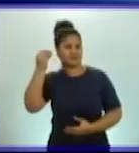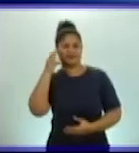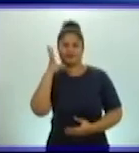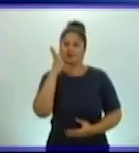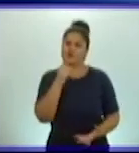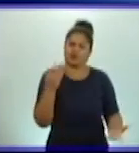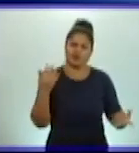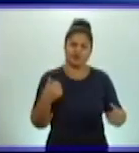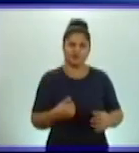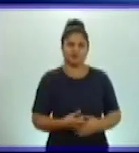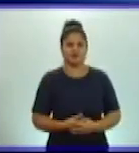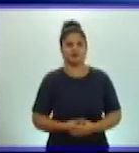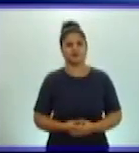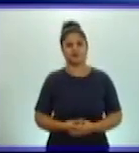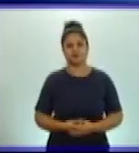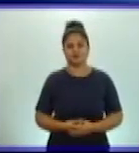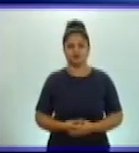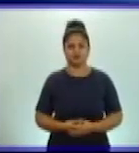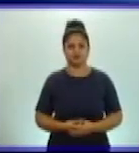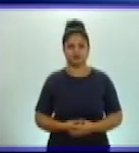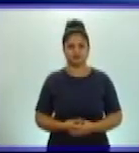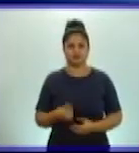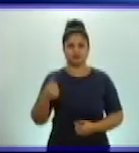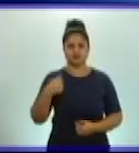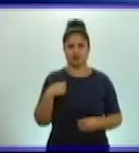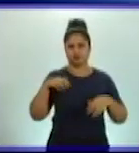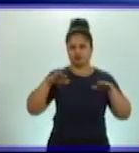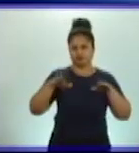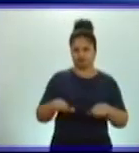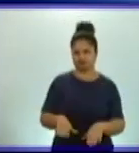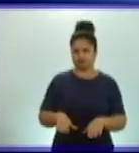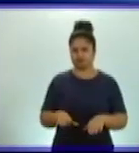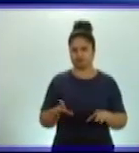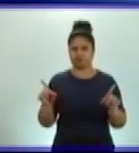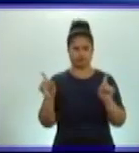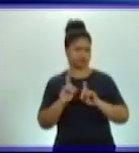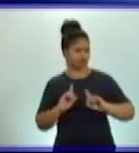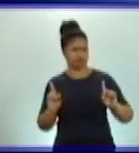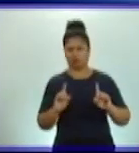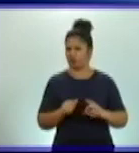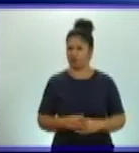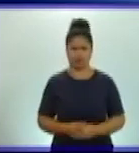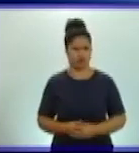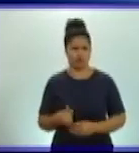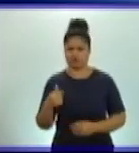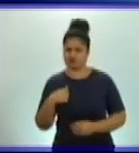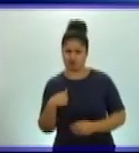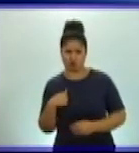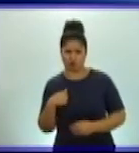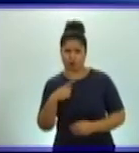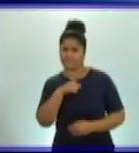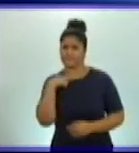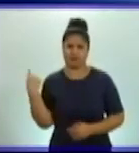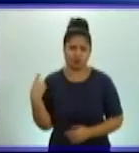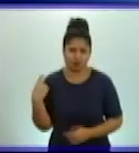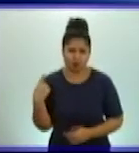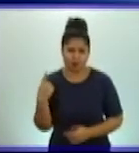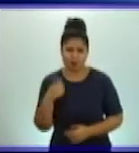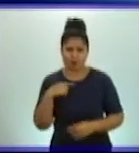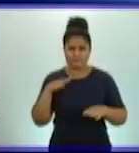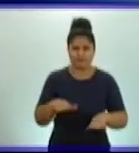toalla cuando pierdo. La fórmula del éxito consiste en mezclar 1 miligramo de talento con